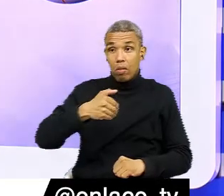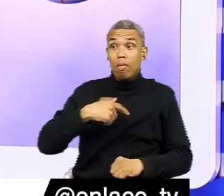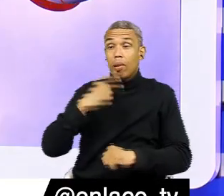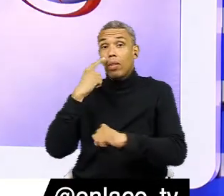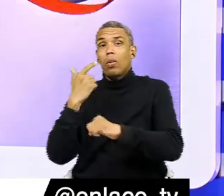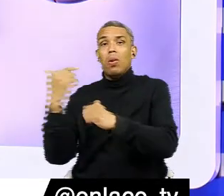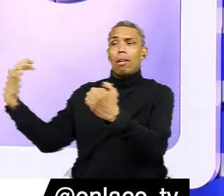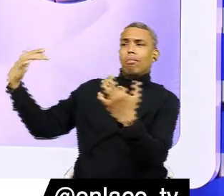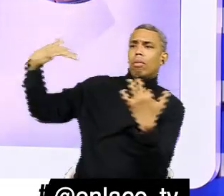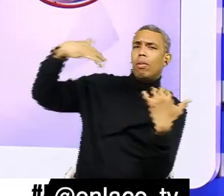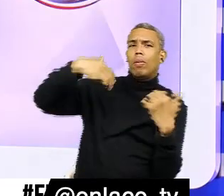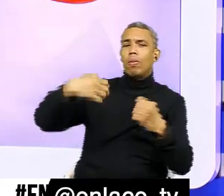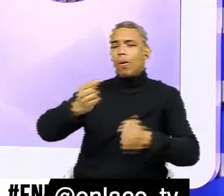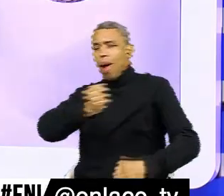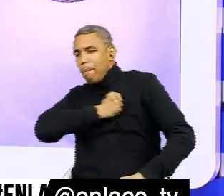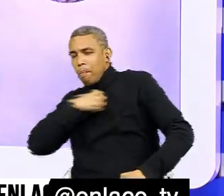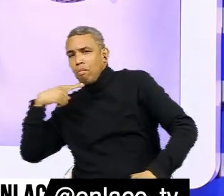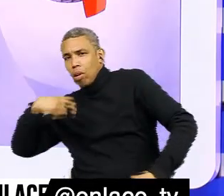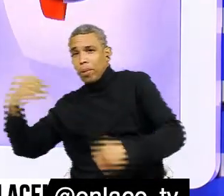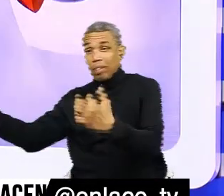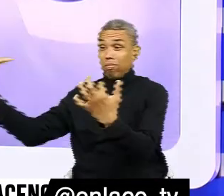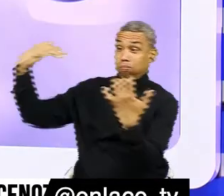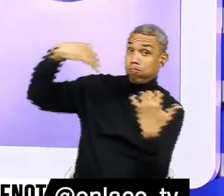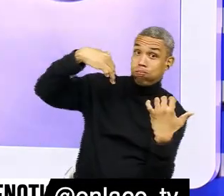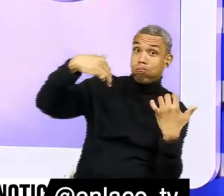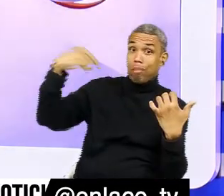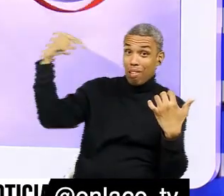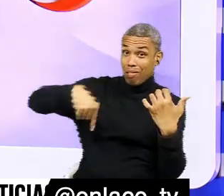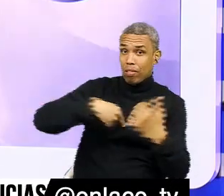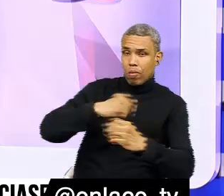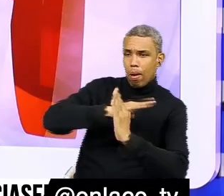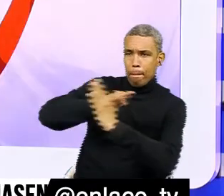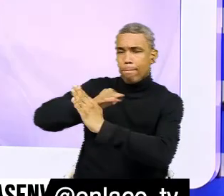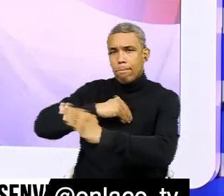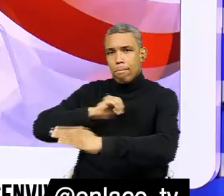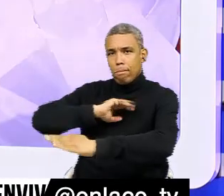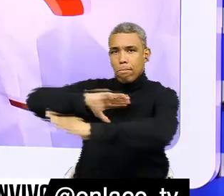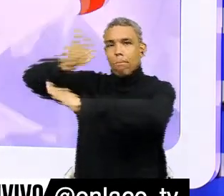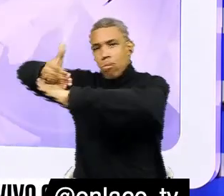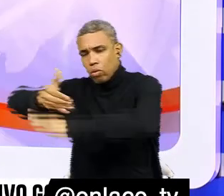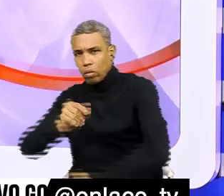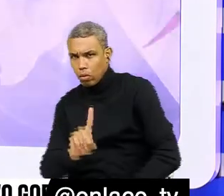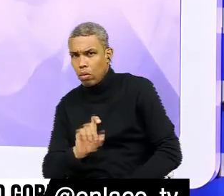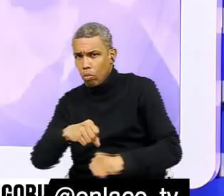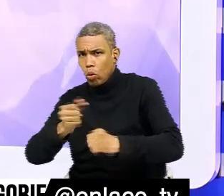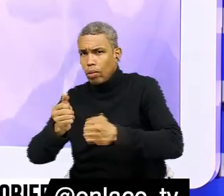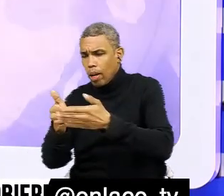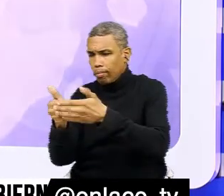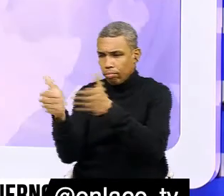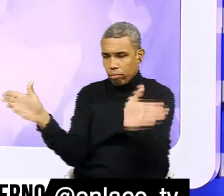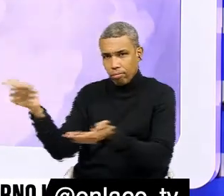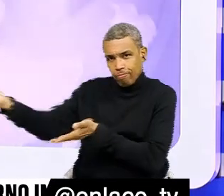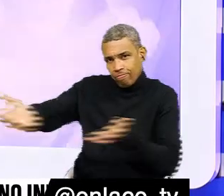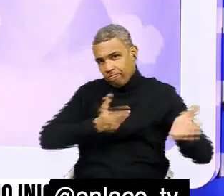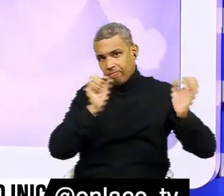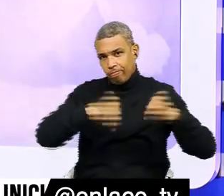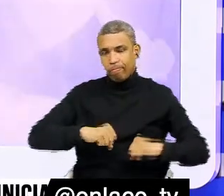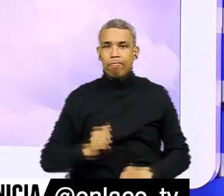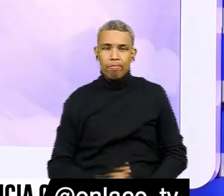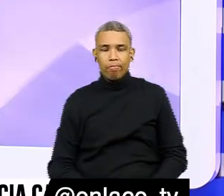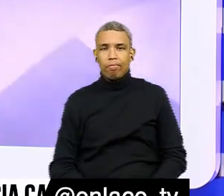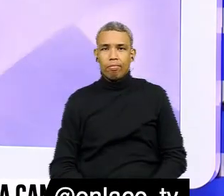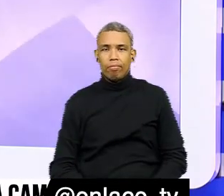clásico entre Alianza Petrolera y Atlético Bucaramanga el próximo sábado 23 de abril en